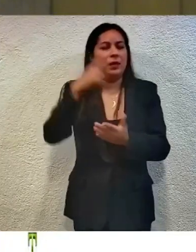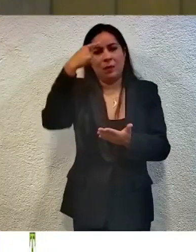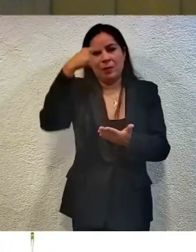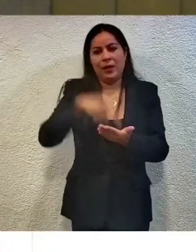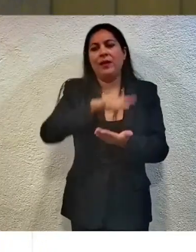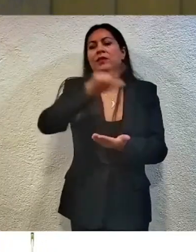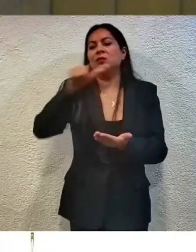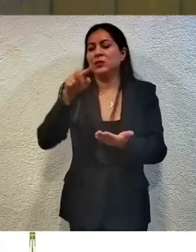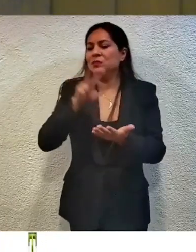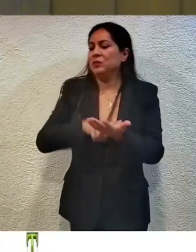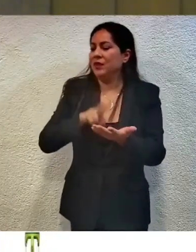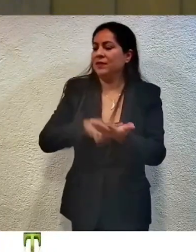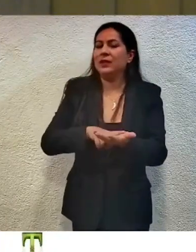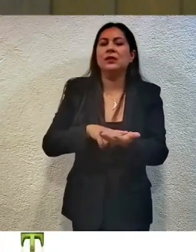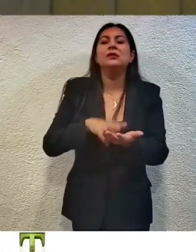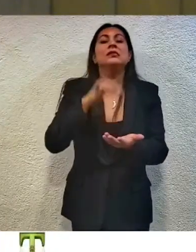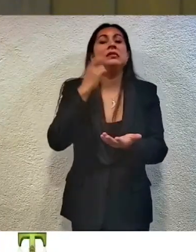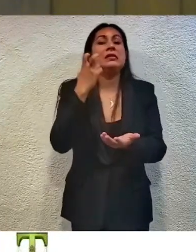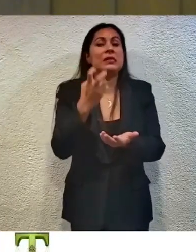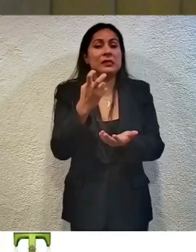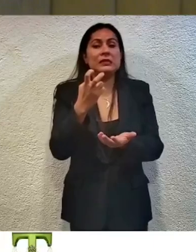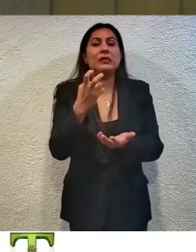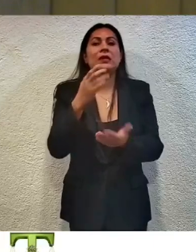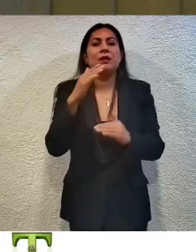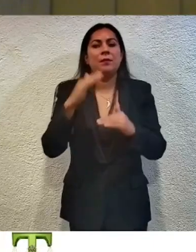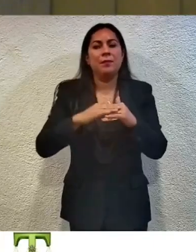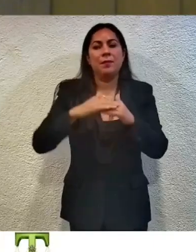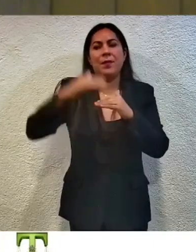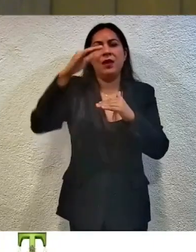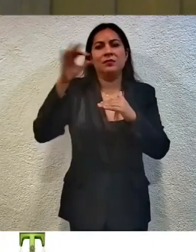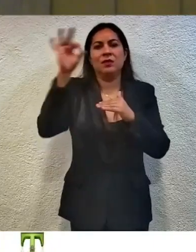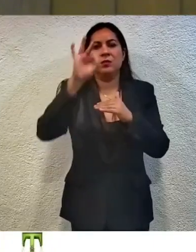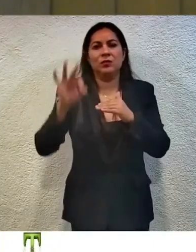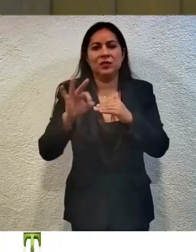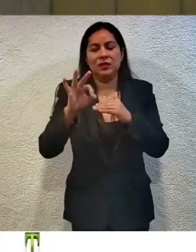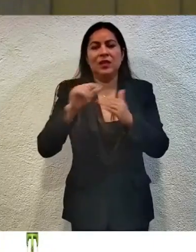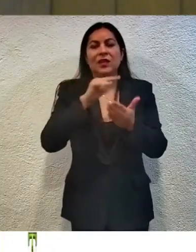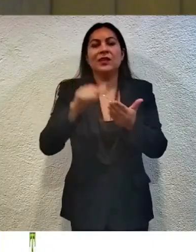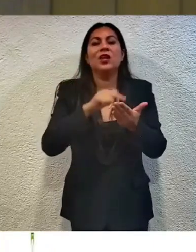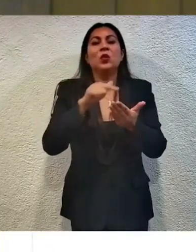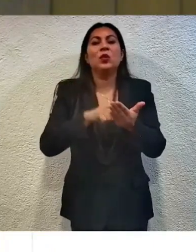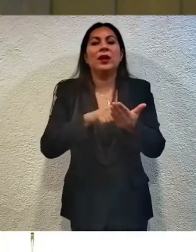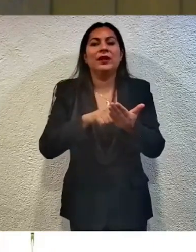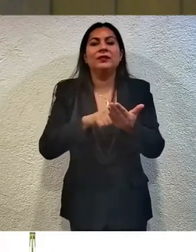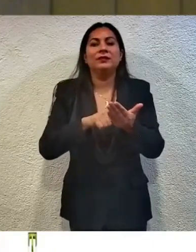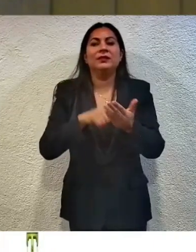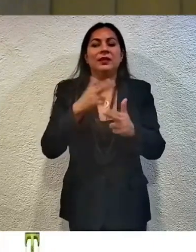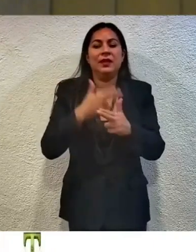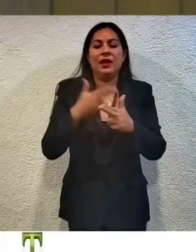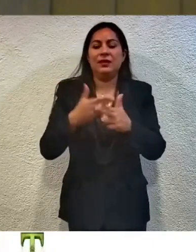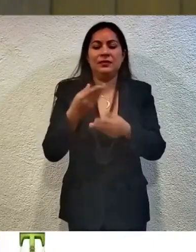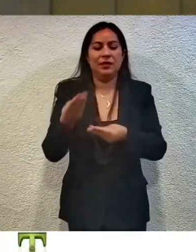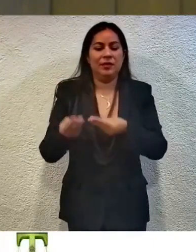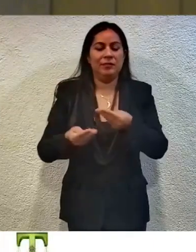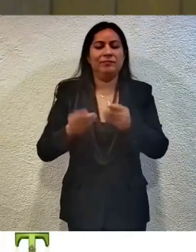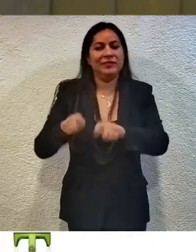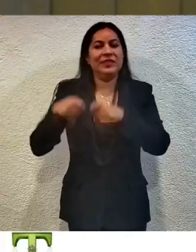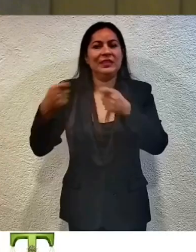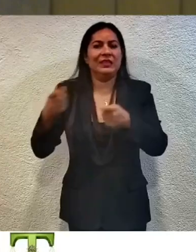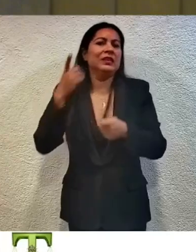después verificar si éste rebasa el porcentaje de lugares que hasta la distribución